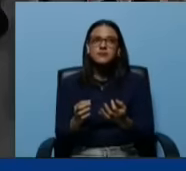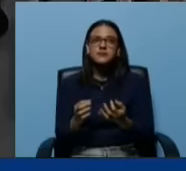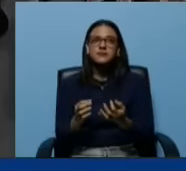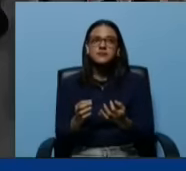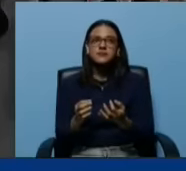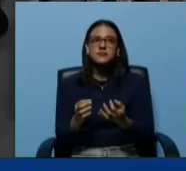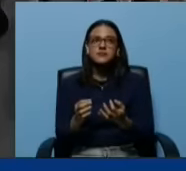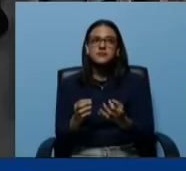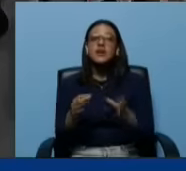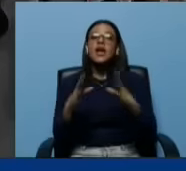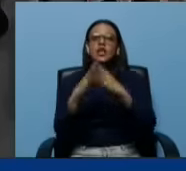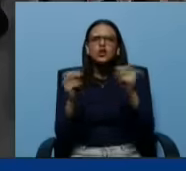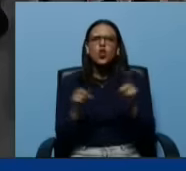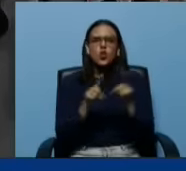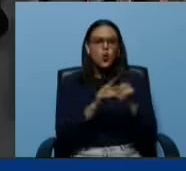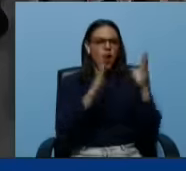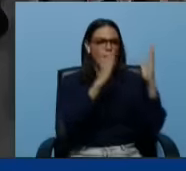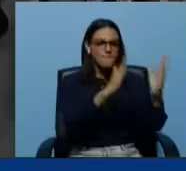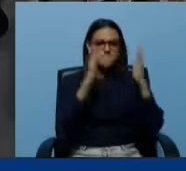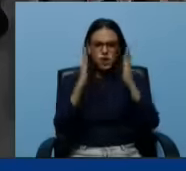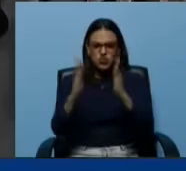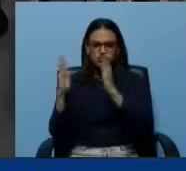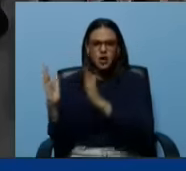en todos sus procesos,